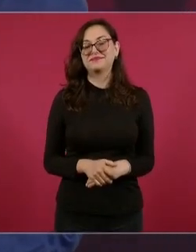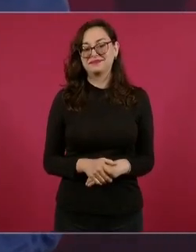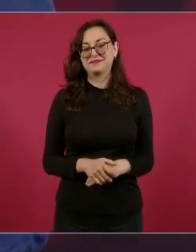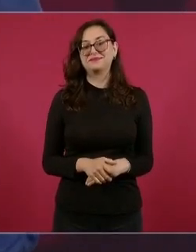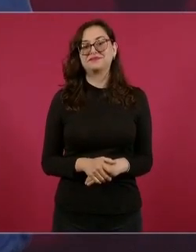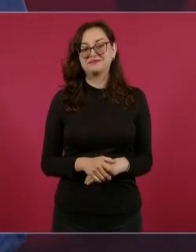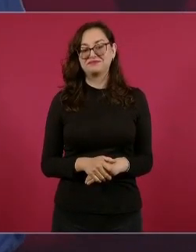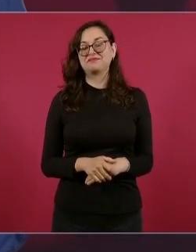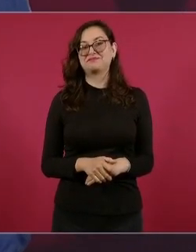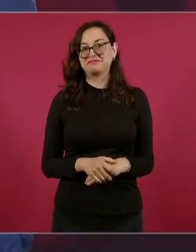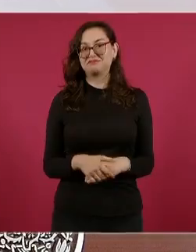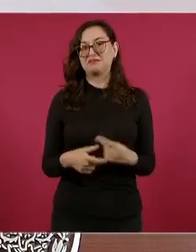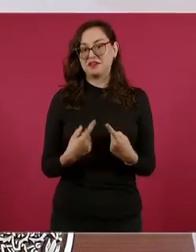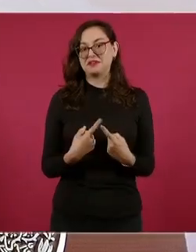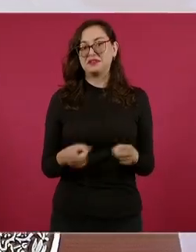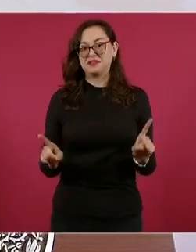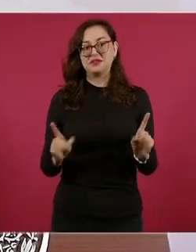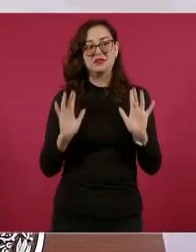no pudo.